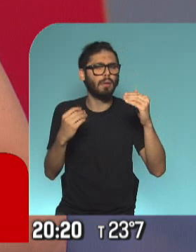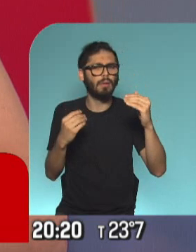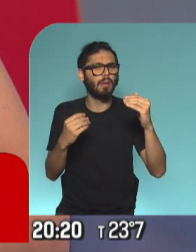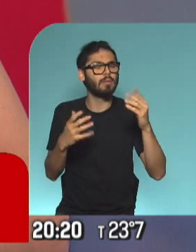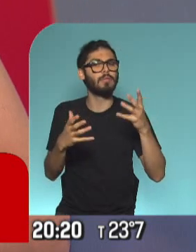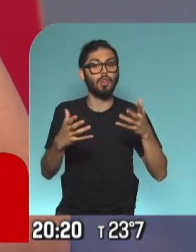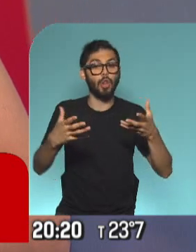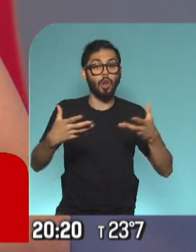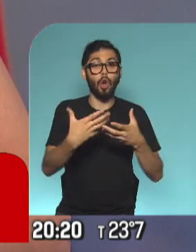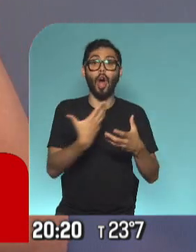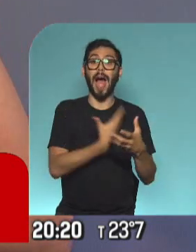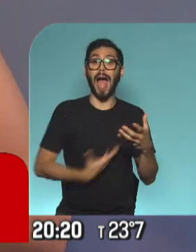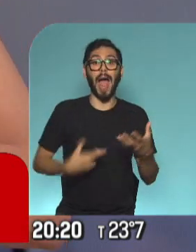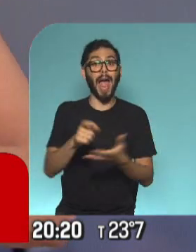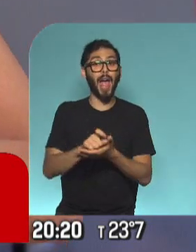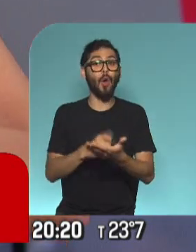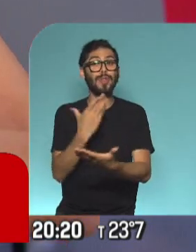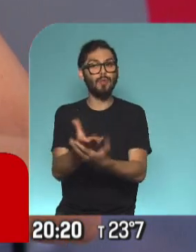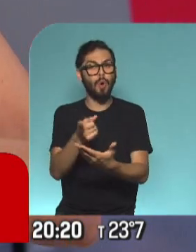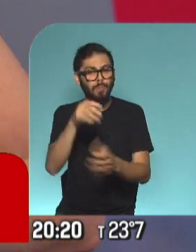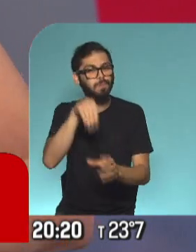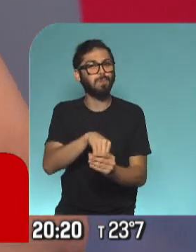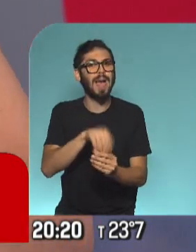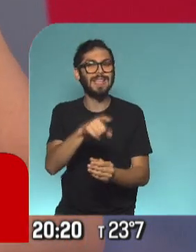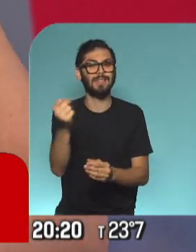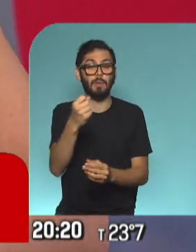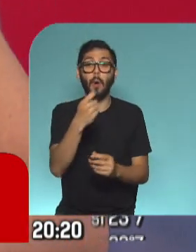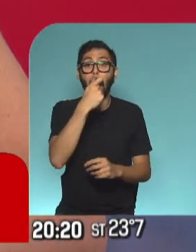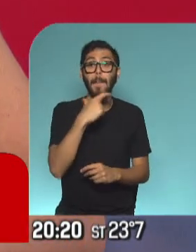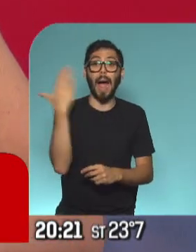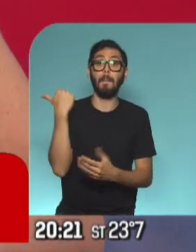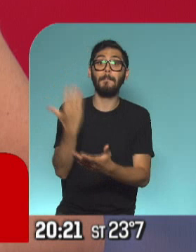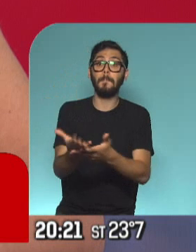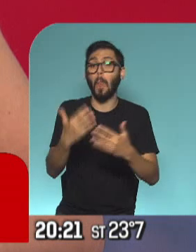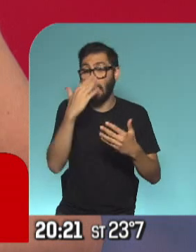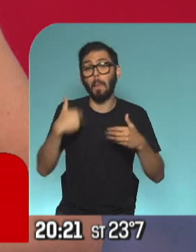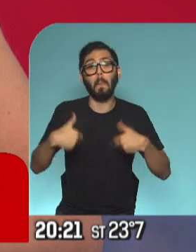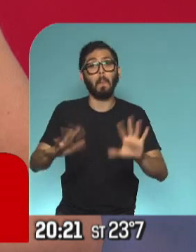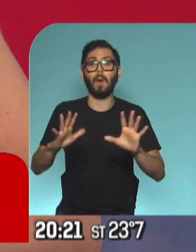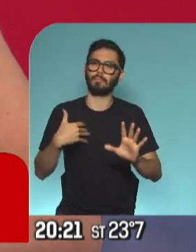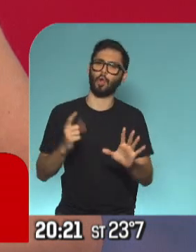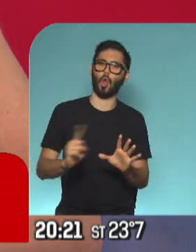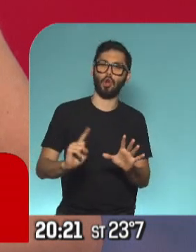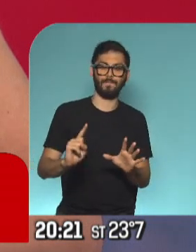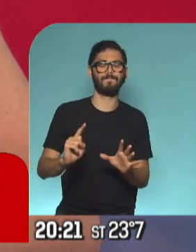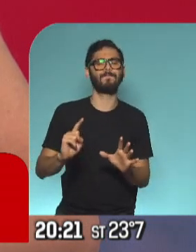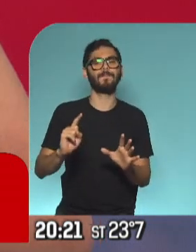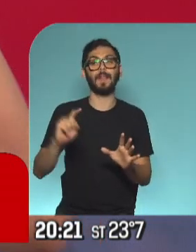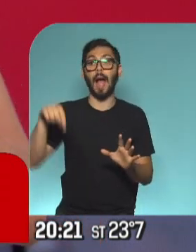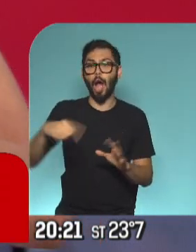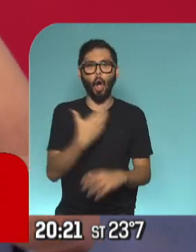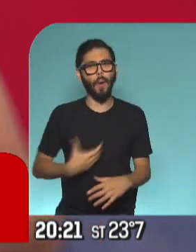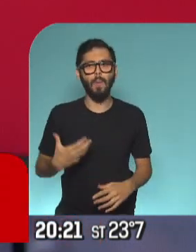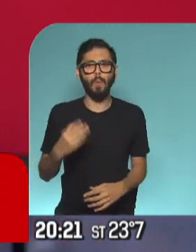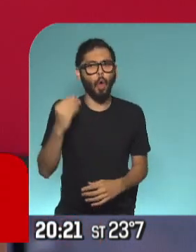del Ejecutivo. Porque en este caso, yo te decía recién, bueno, Macri lo presentó y después se desentendió. En este caso, el gobierno dijo muchas veces, hasta